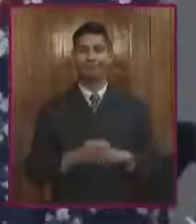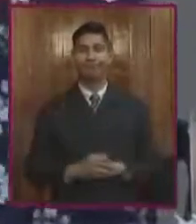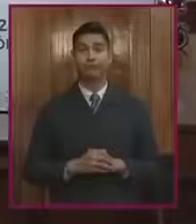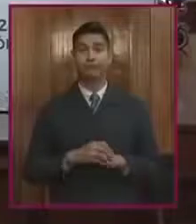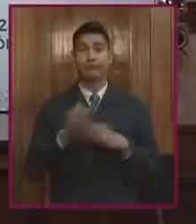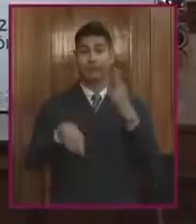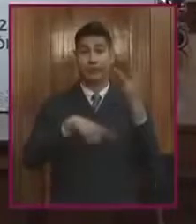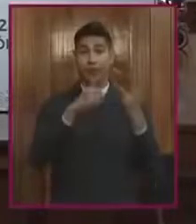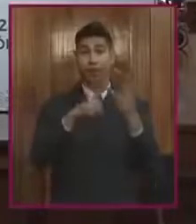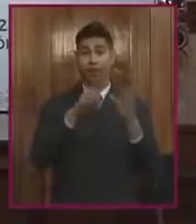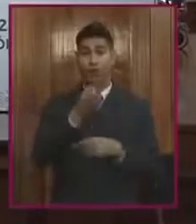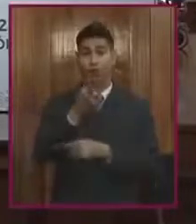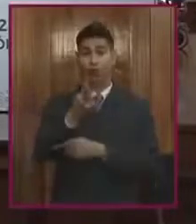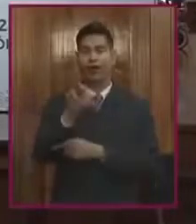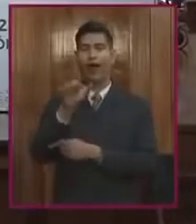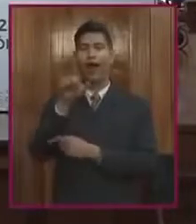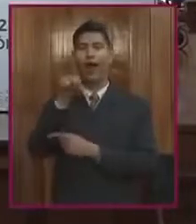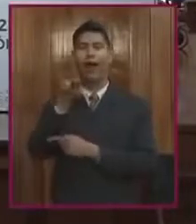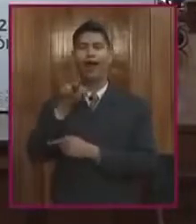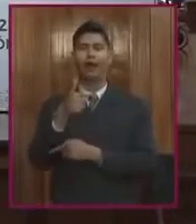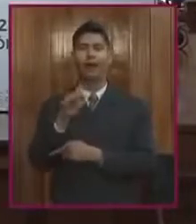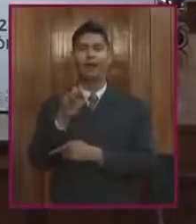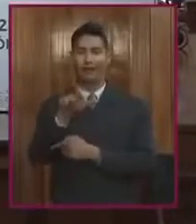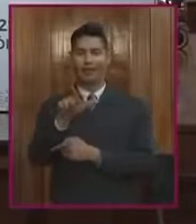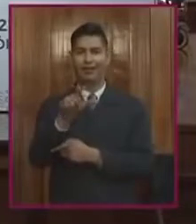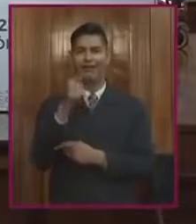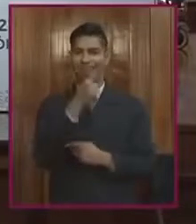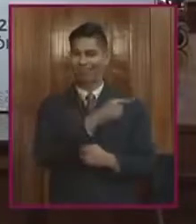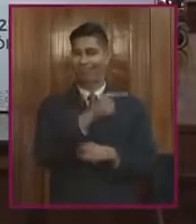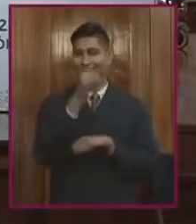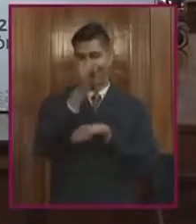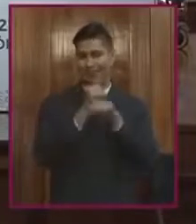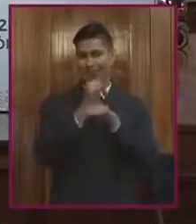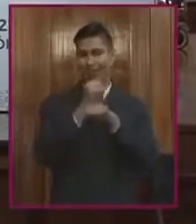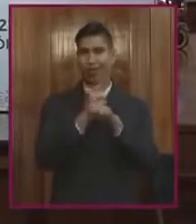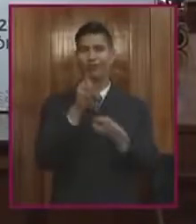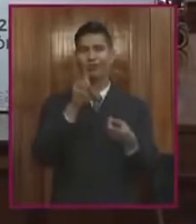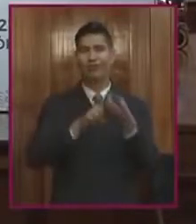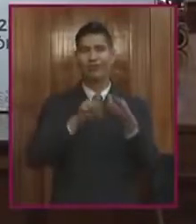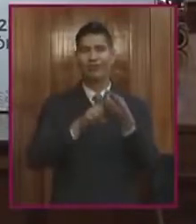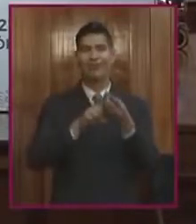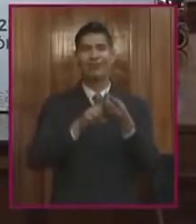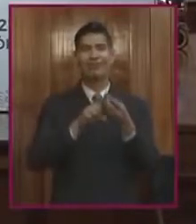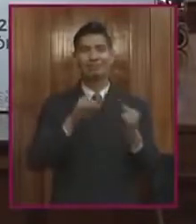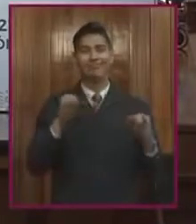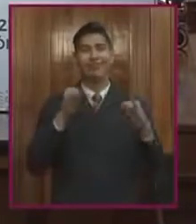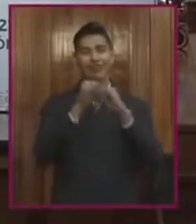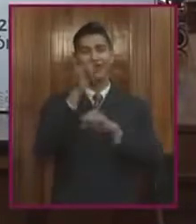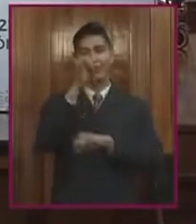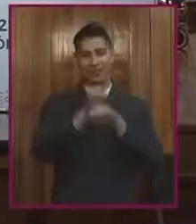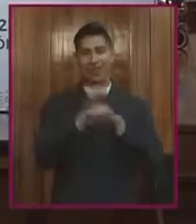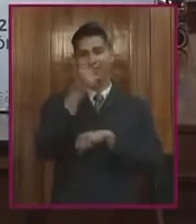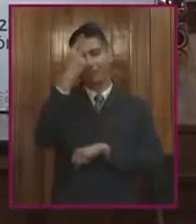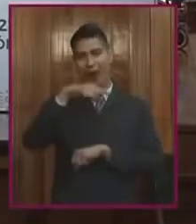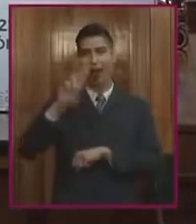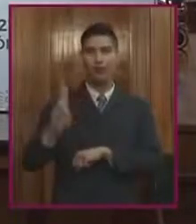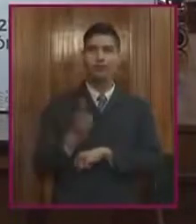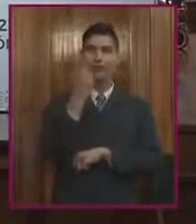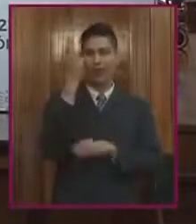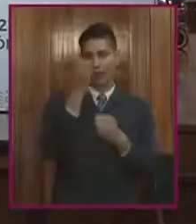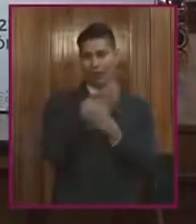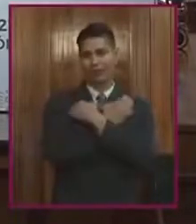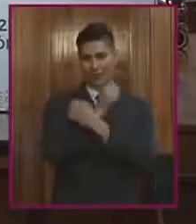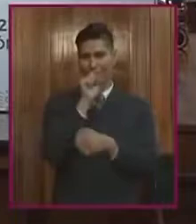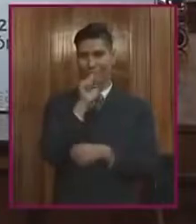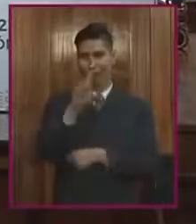Al doctor Ángel Díaz Barriga Casales, académico investigador del Instituto de Investigaciones sobre la Universidad y de la Educación de la